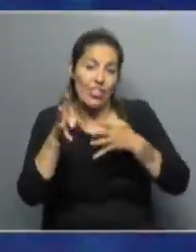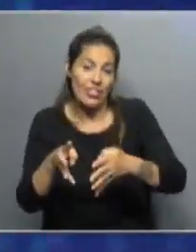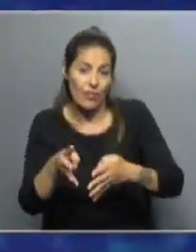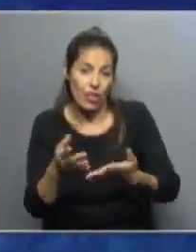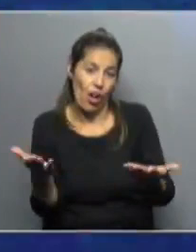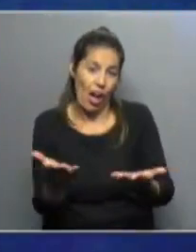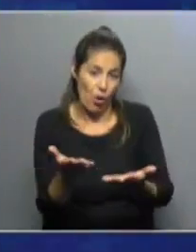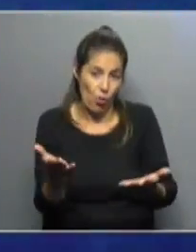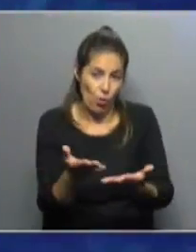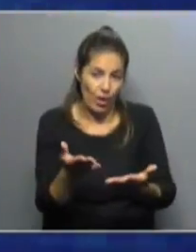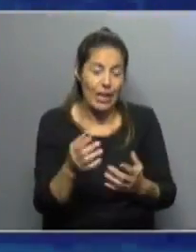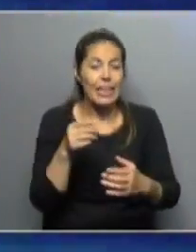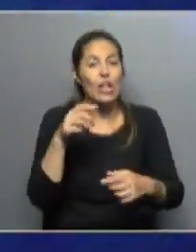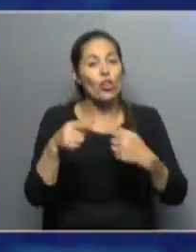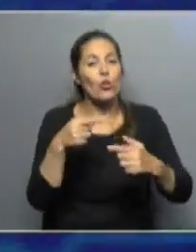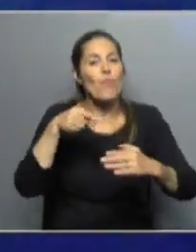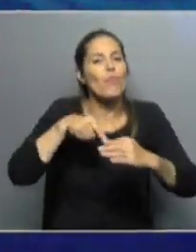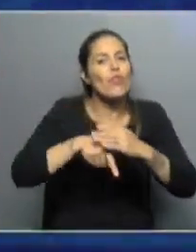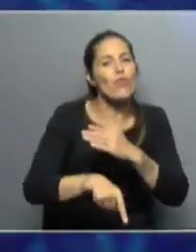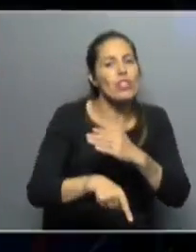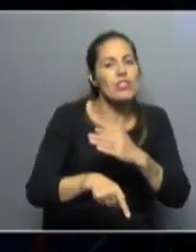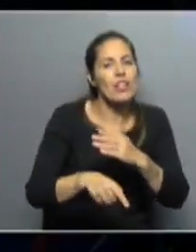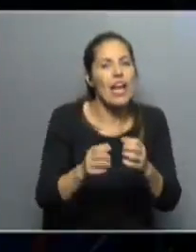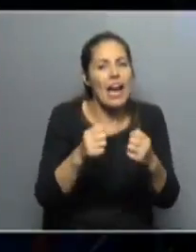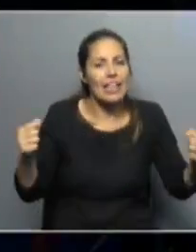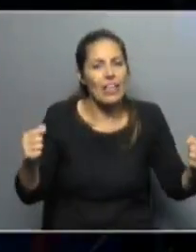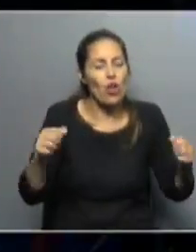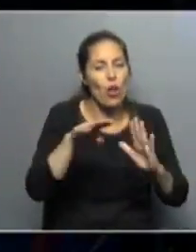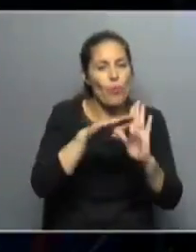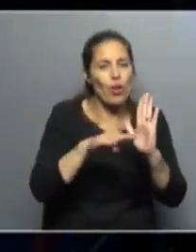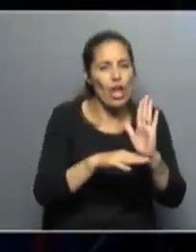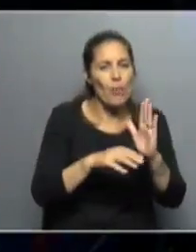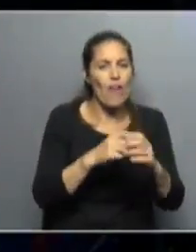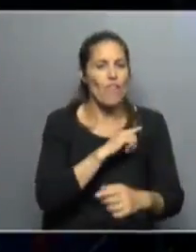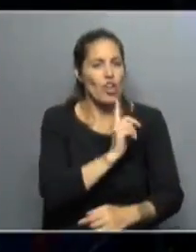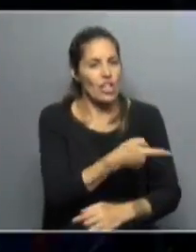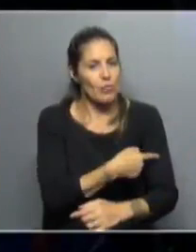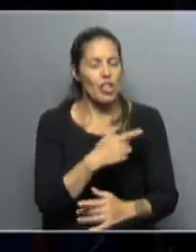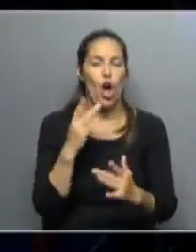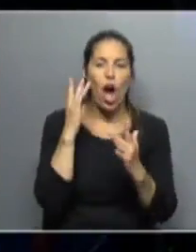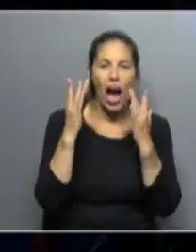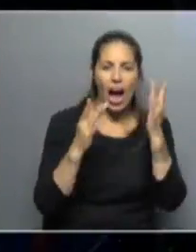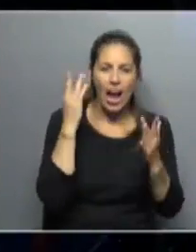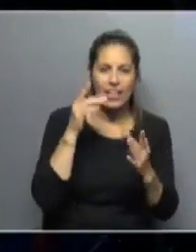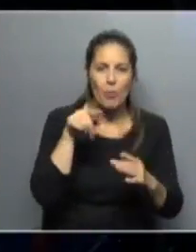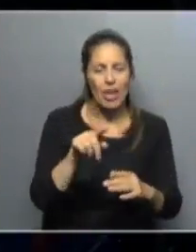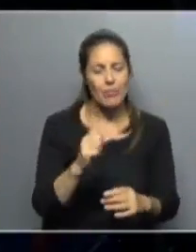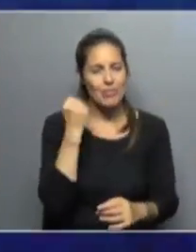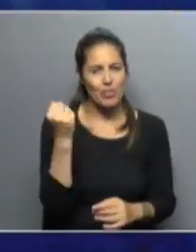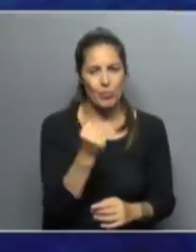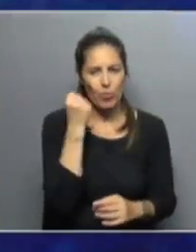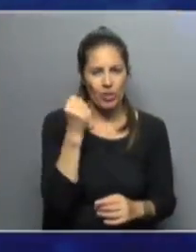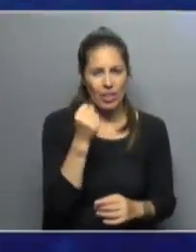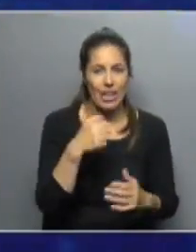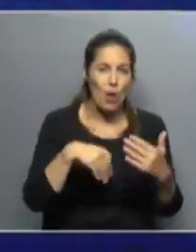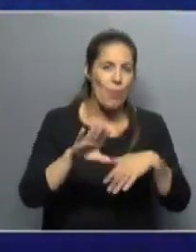más. Y bueno, seguir profundizando y agrandando el programa de fortalecimiento de las artes, que para mí es una cosa muy importante, creo que es la